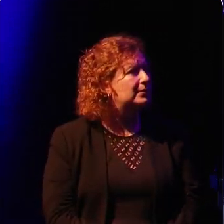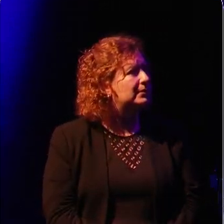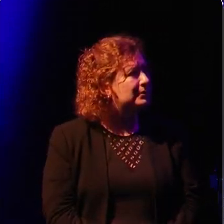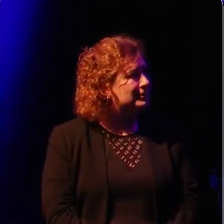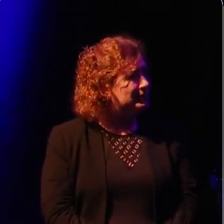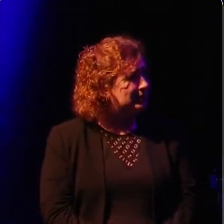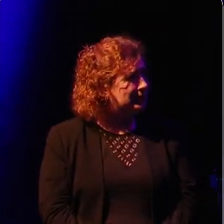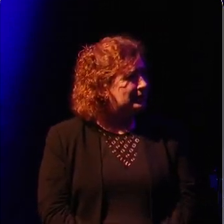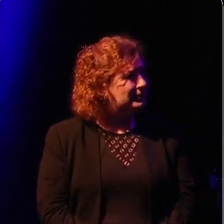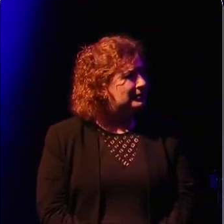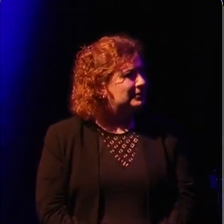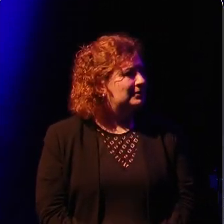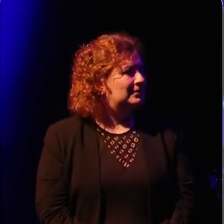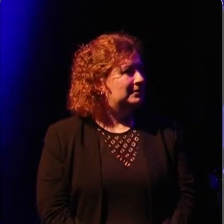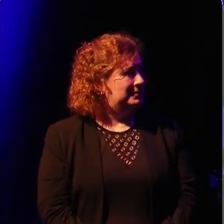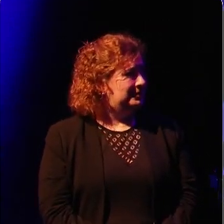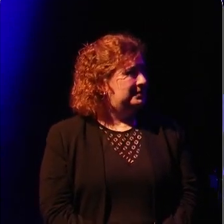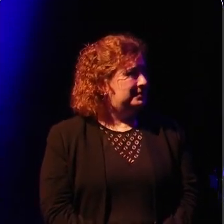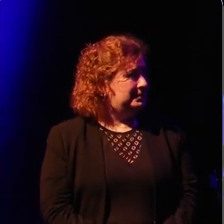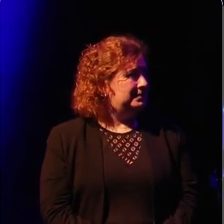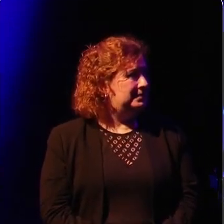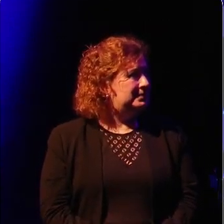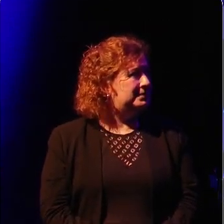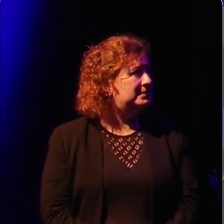similar. Sigamos.